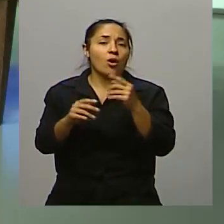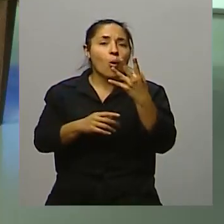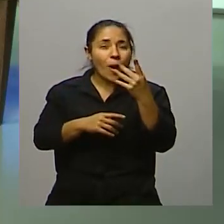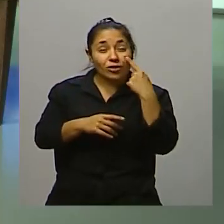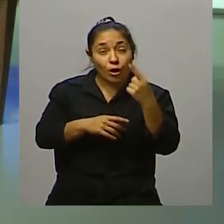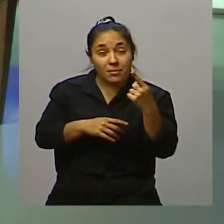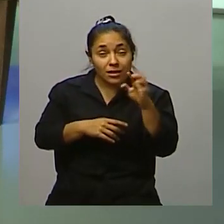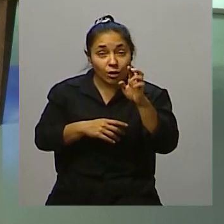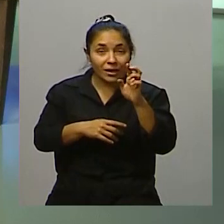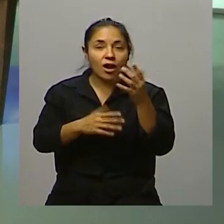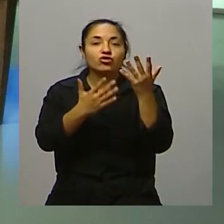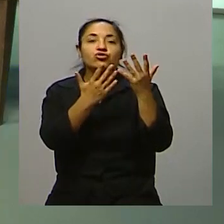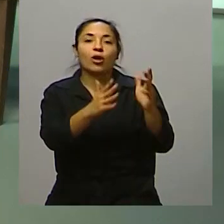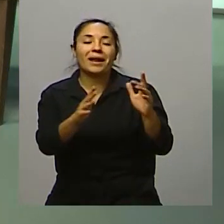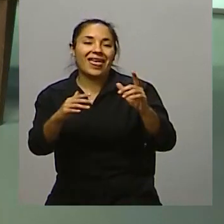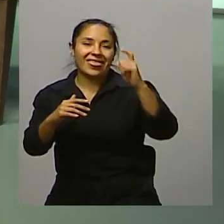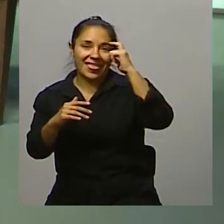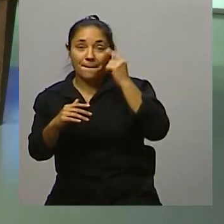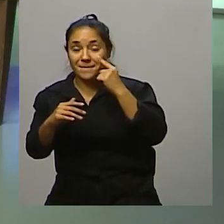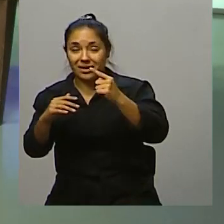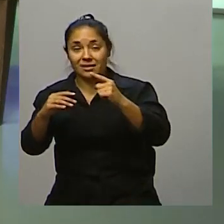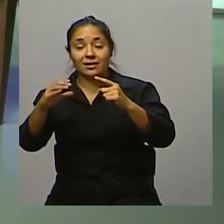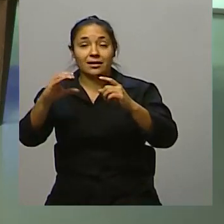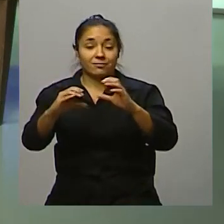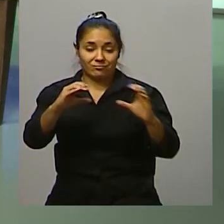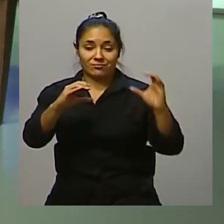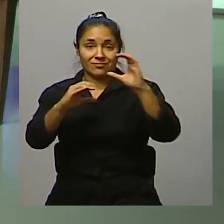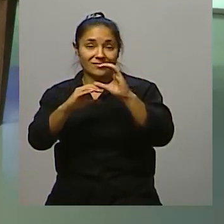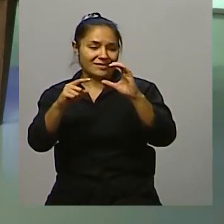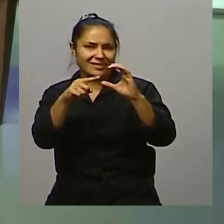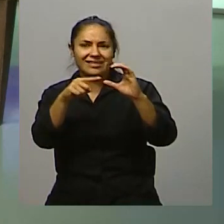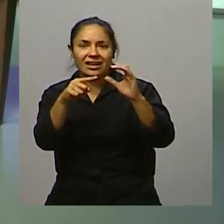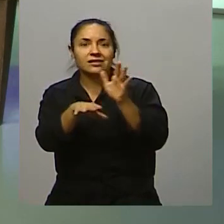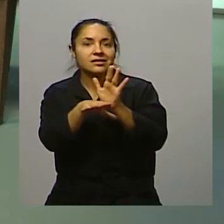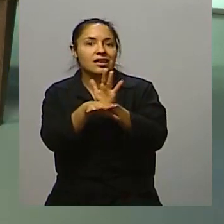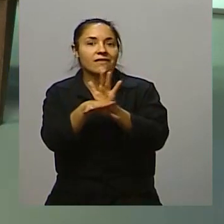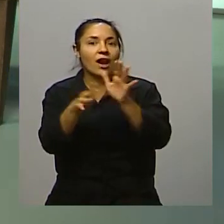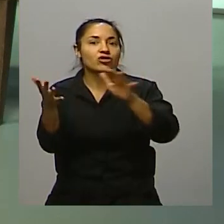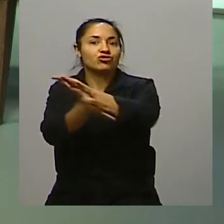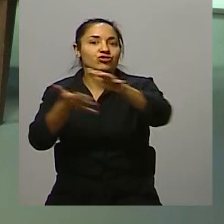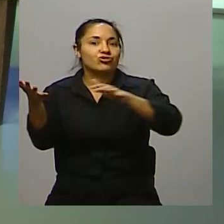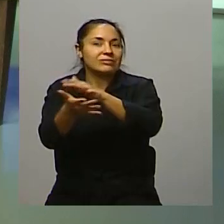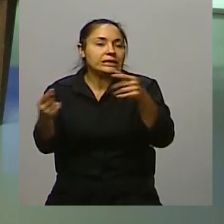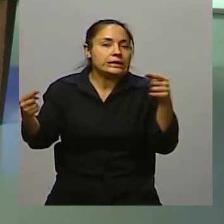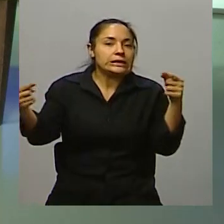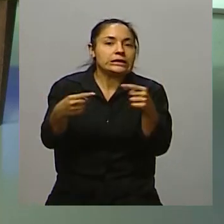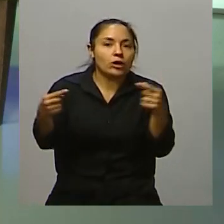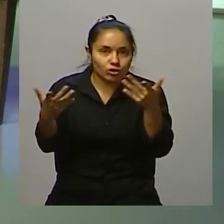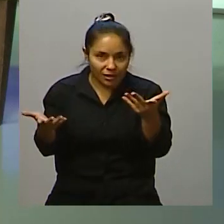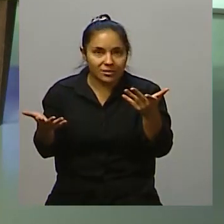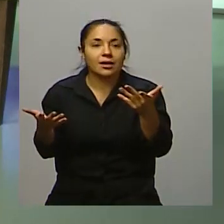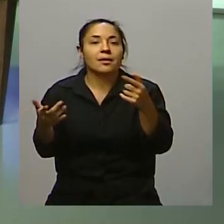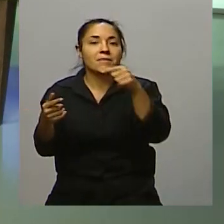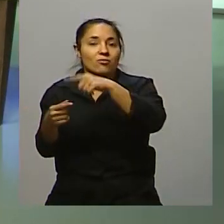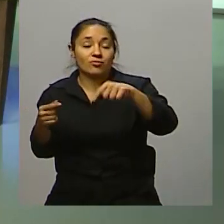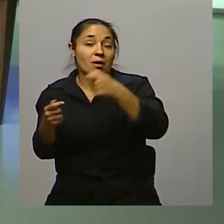que sobran a los 10.000 serían otro impacto sobre los miembros de la comunidad que no está contemplado en lo que se paga por el